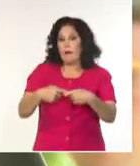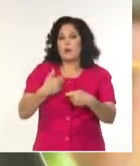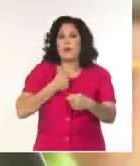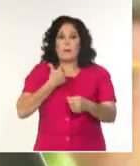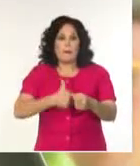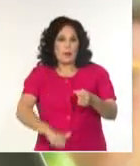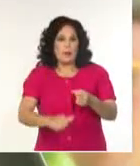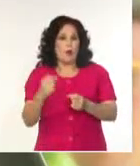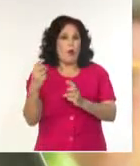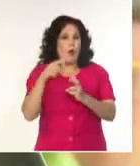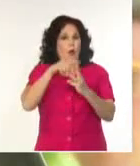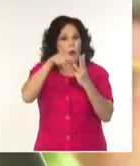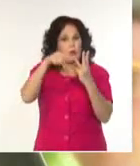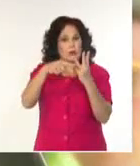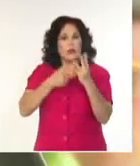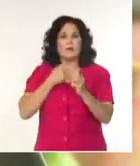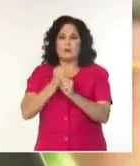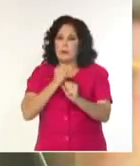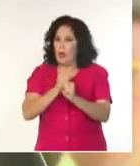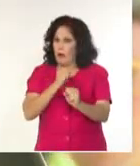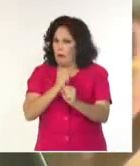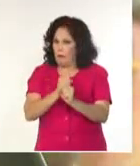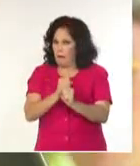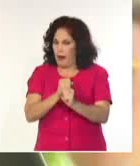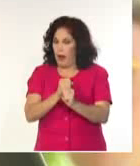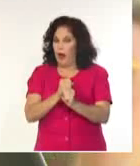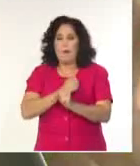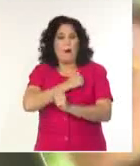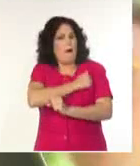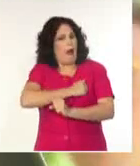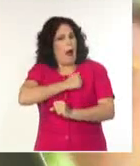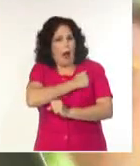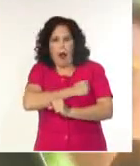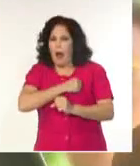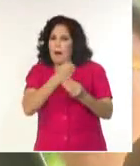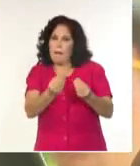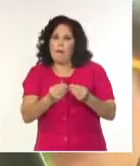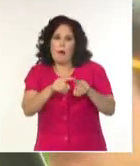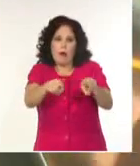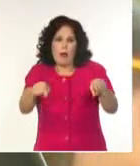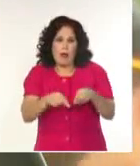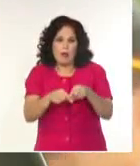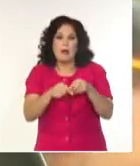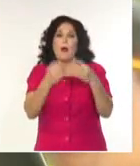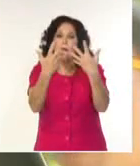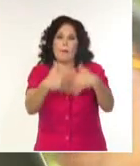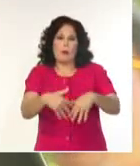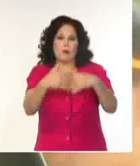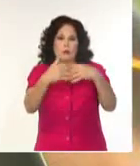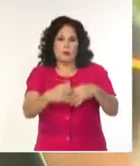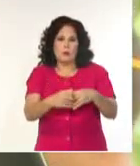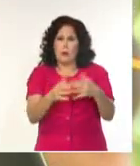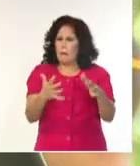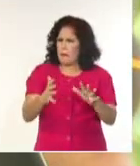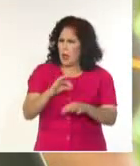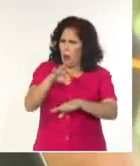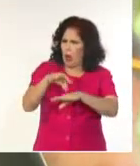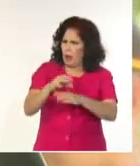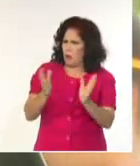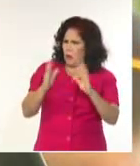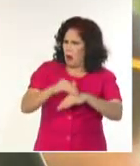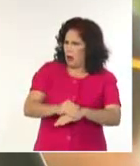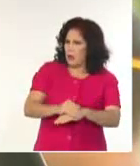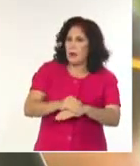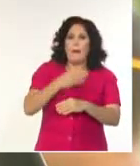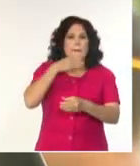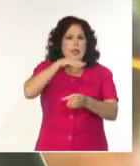yo. Todos le tenemos amor a todo lo que producimos ahí. No tenemos miedo a la abeja, producimos la